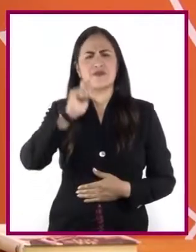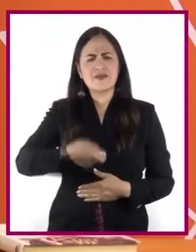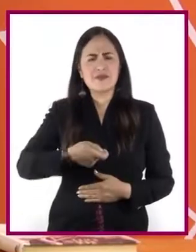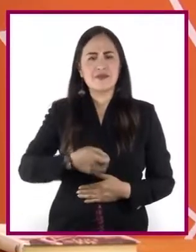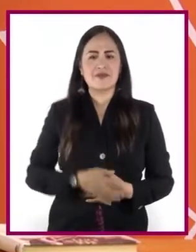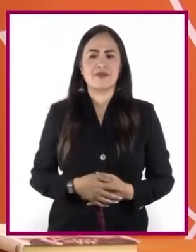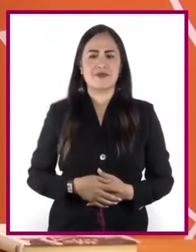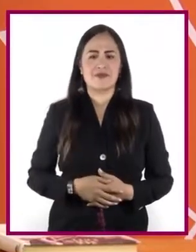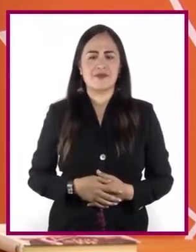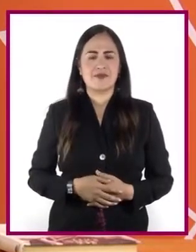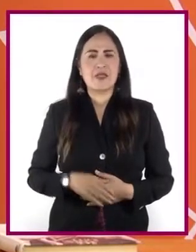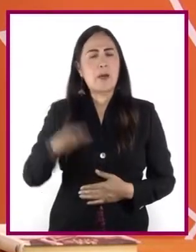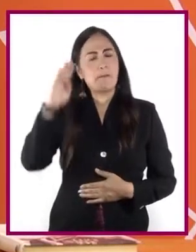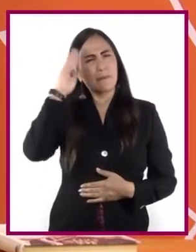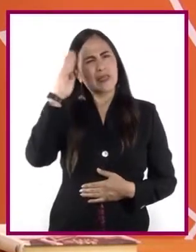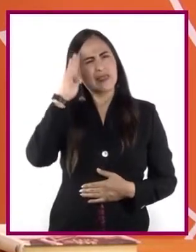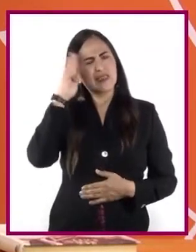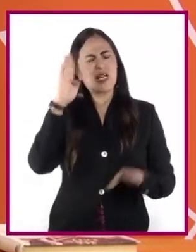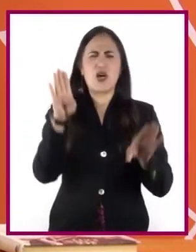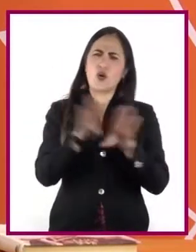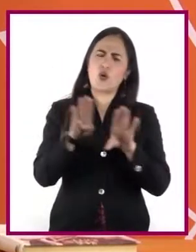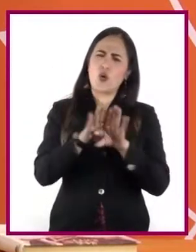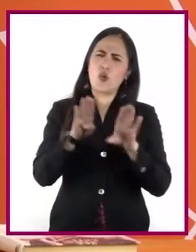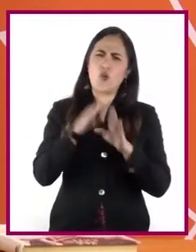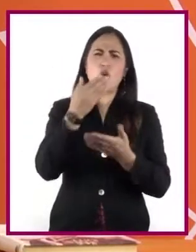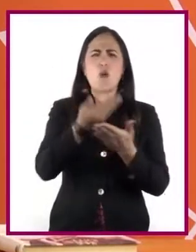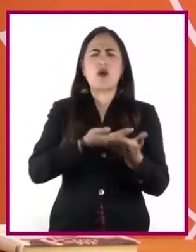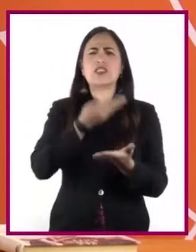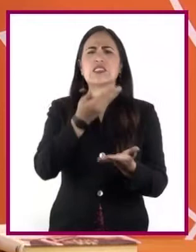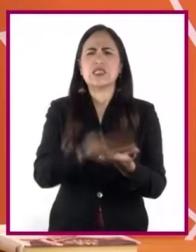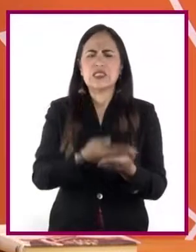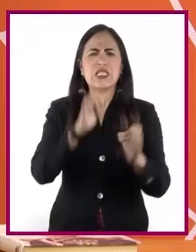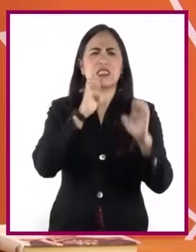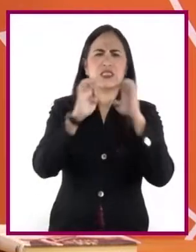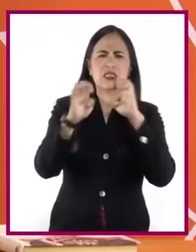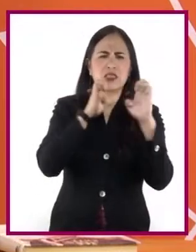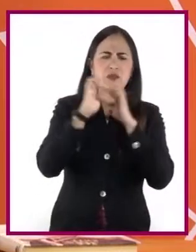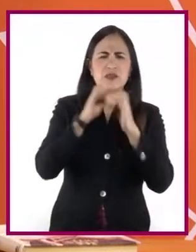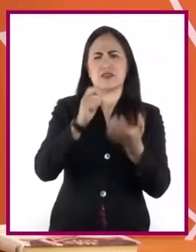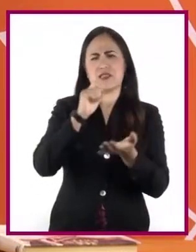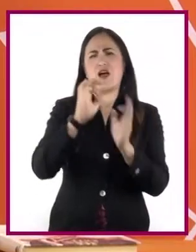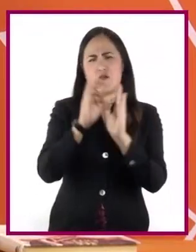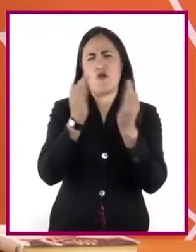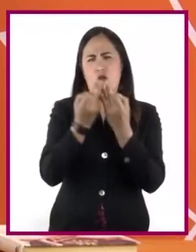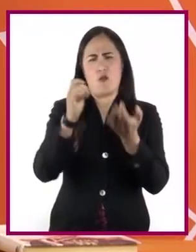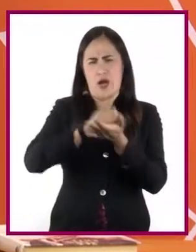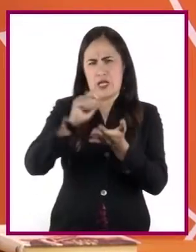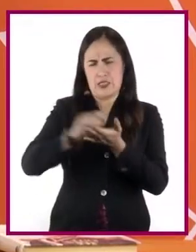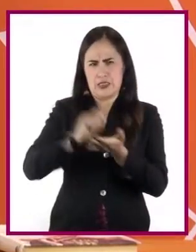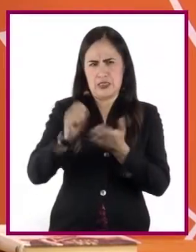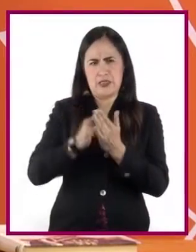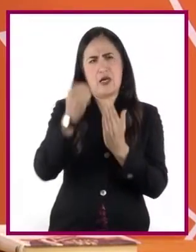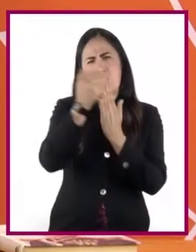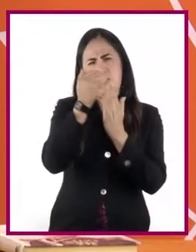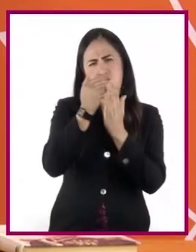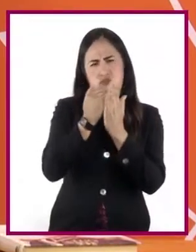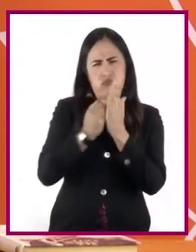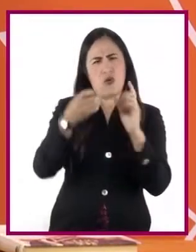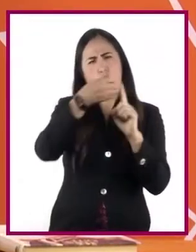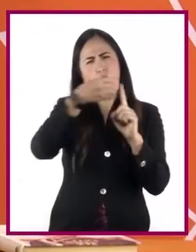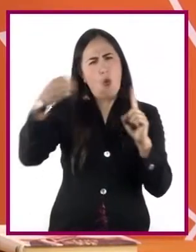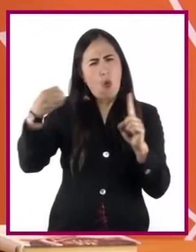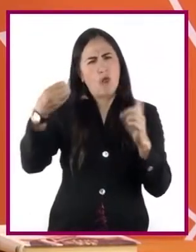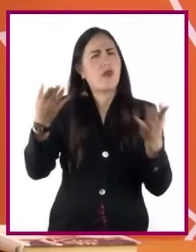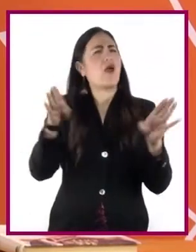nos referimos a pensar cómo podemos presentar nuestra entrevista escrita y cuál es su orden. Es decir,